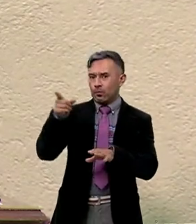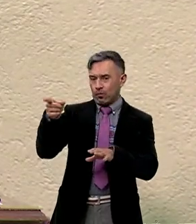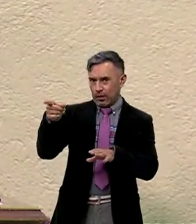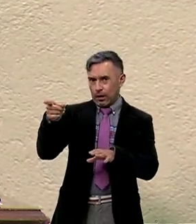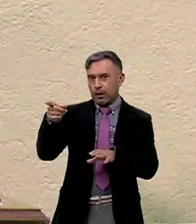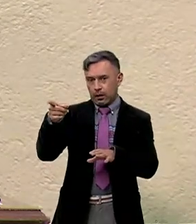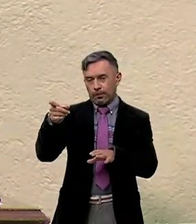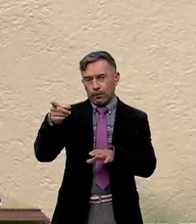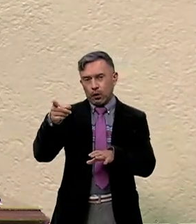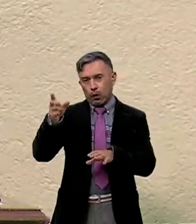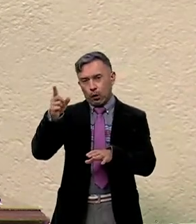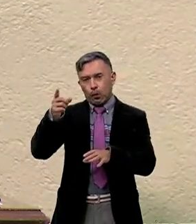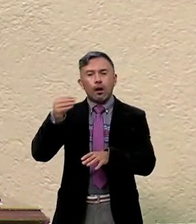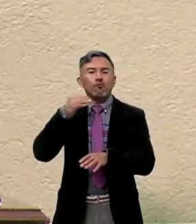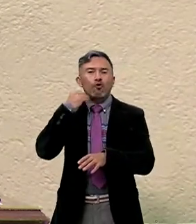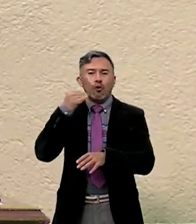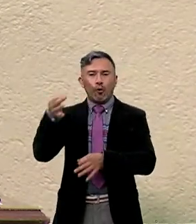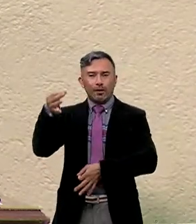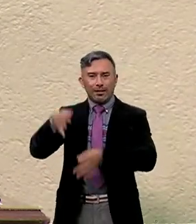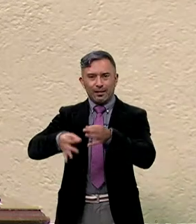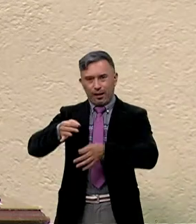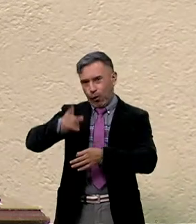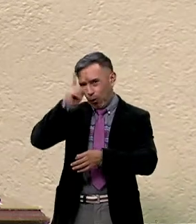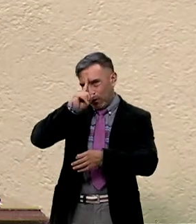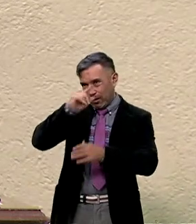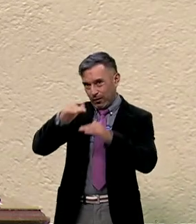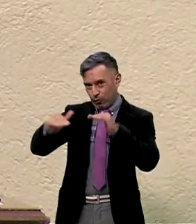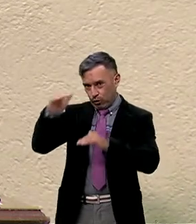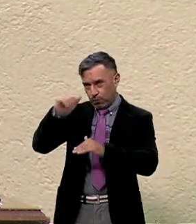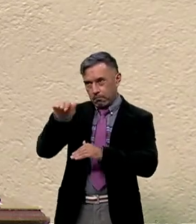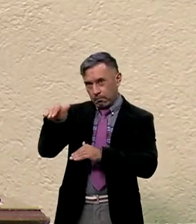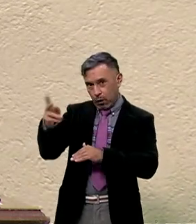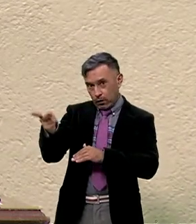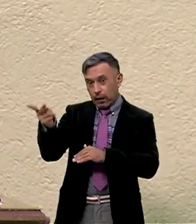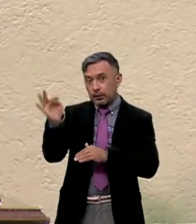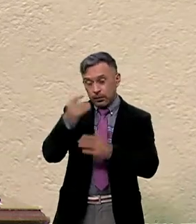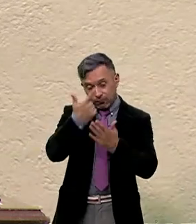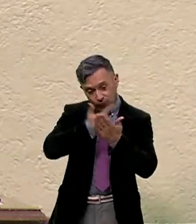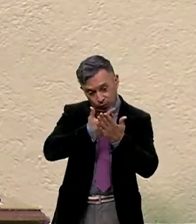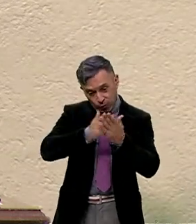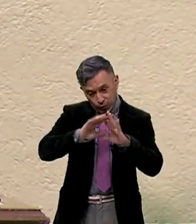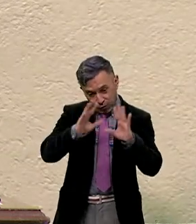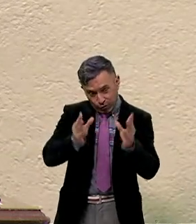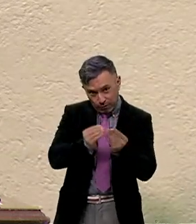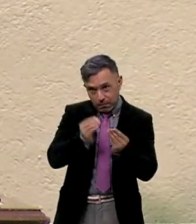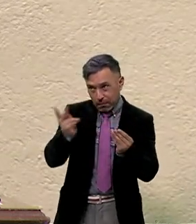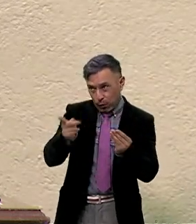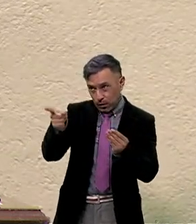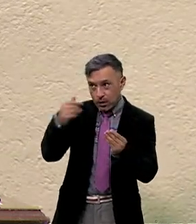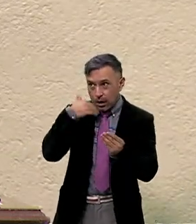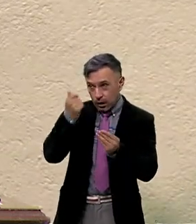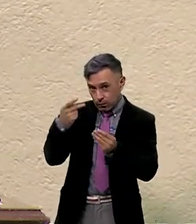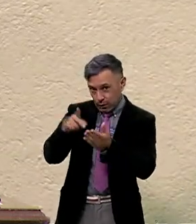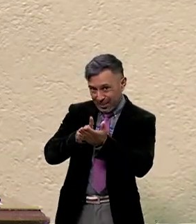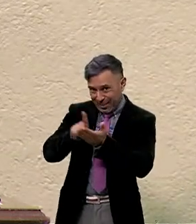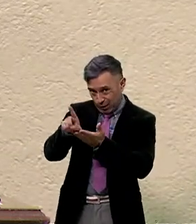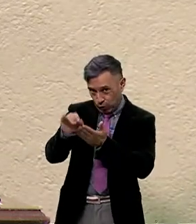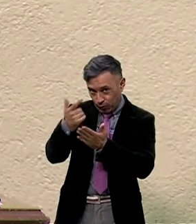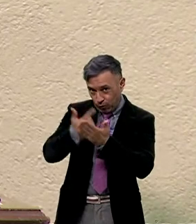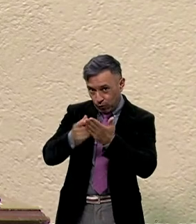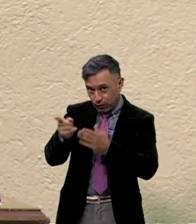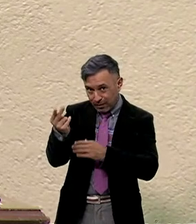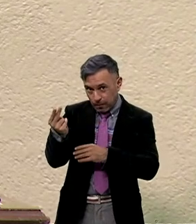jurídica si de darse el caso de un recuento total haría valer su derecho de manera que los cómputos distritales